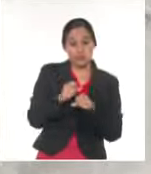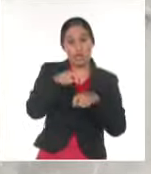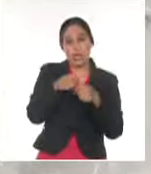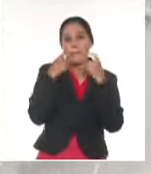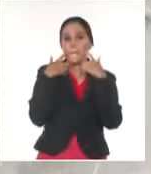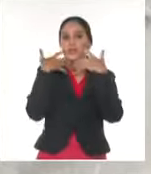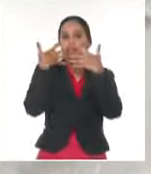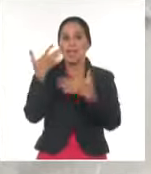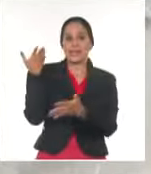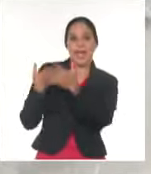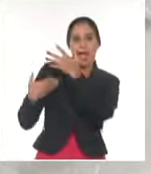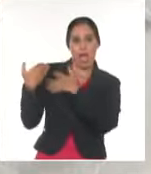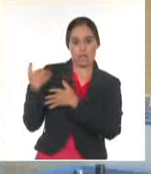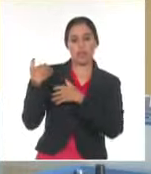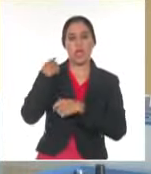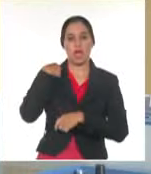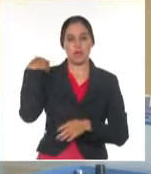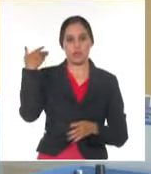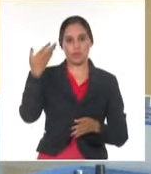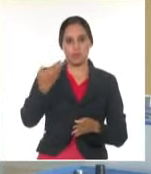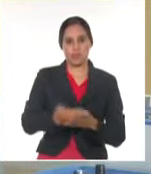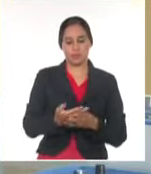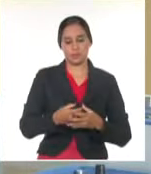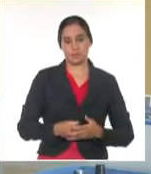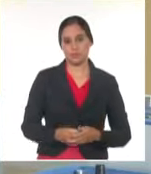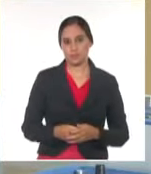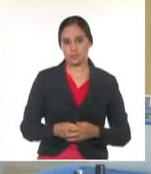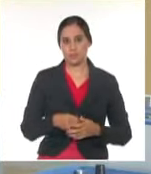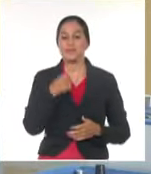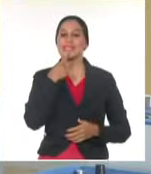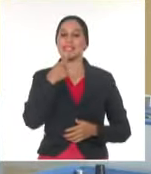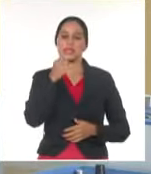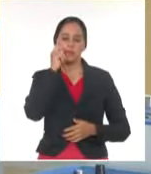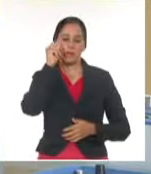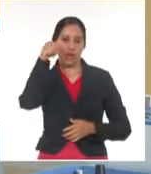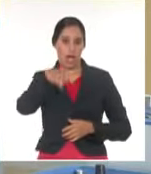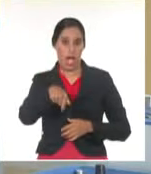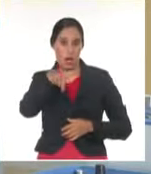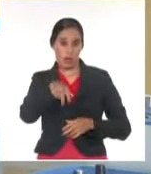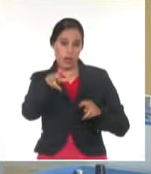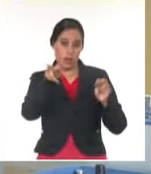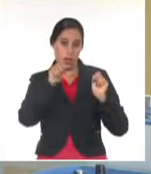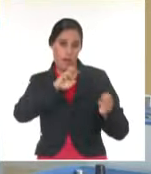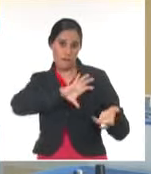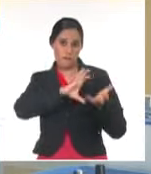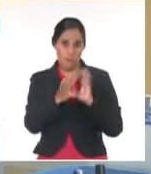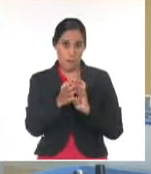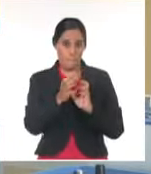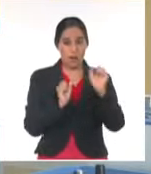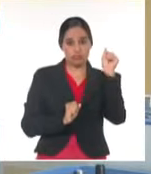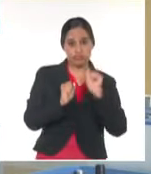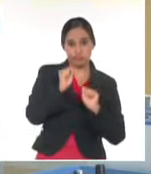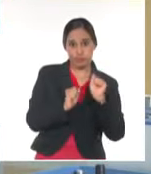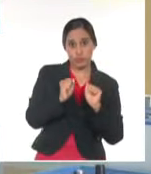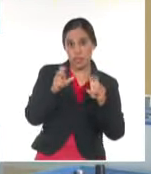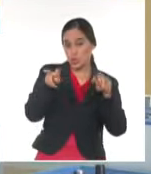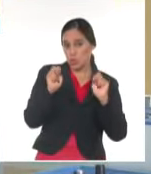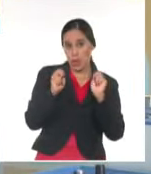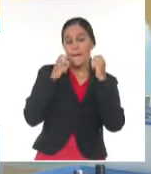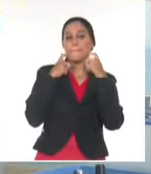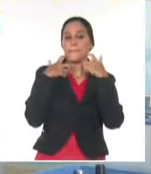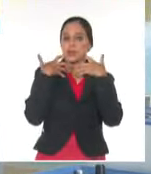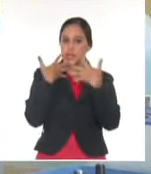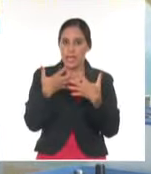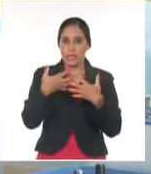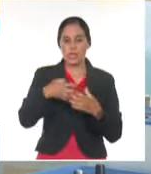desde hace varios años. Y ahora tenemos la posibilidad de esta planta, que es prácticamente completamente automática.